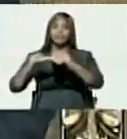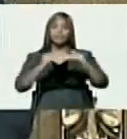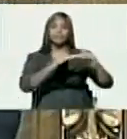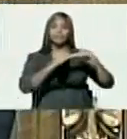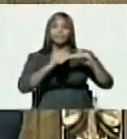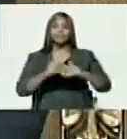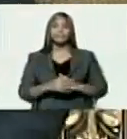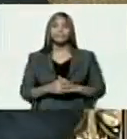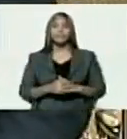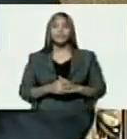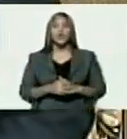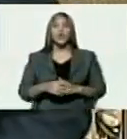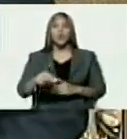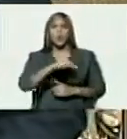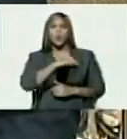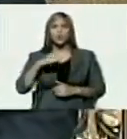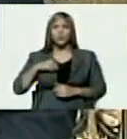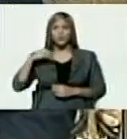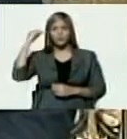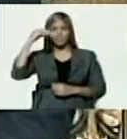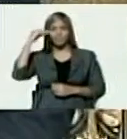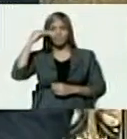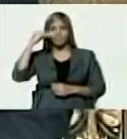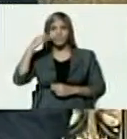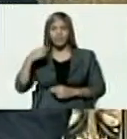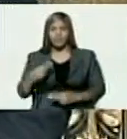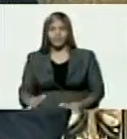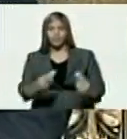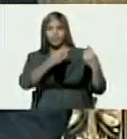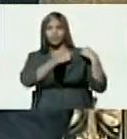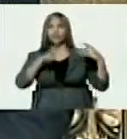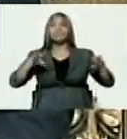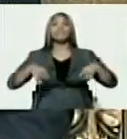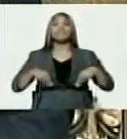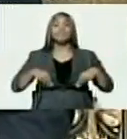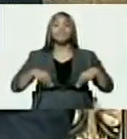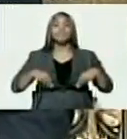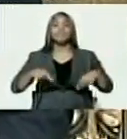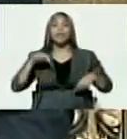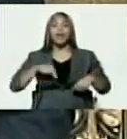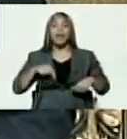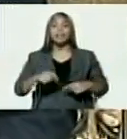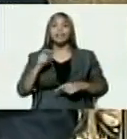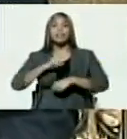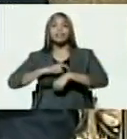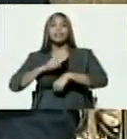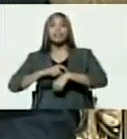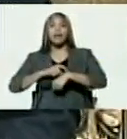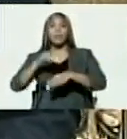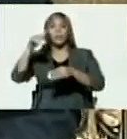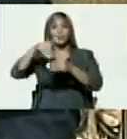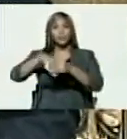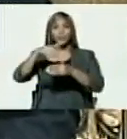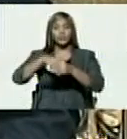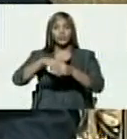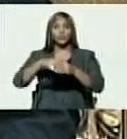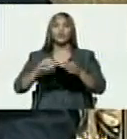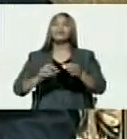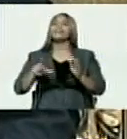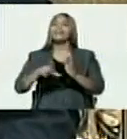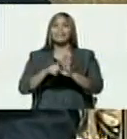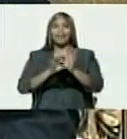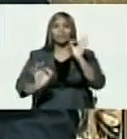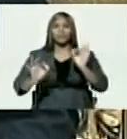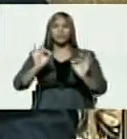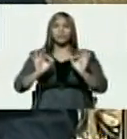Nos pusimos una tarea al principio de este periodo legislativo, que era tener un nuevo